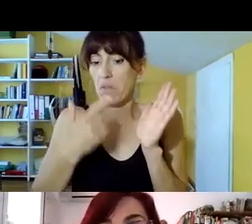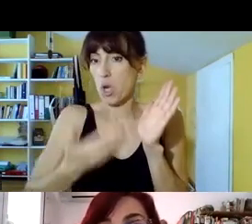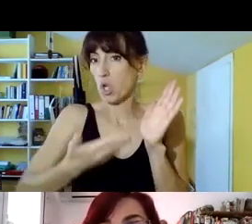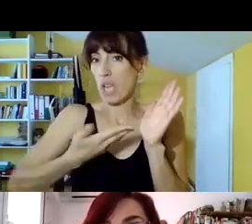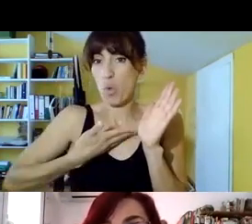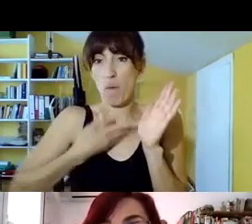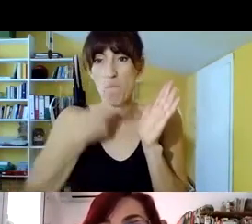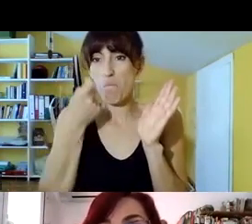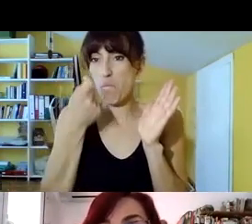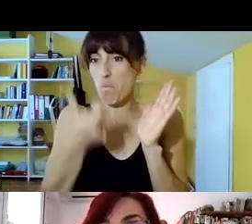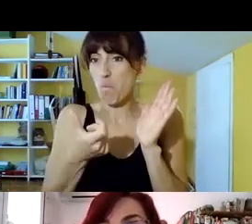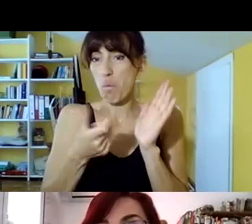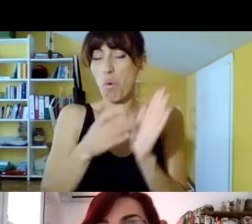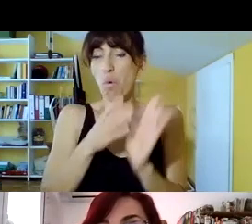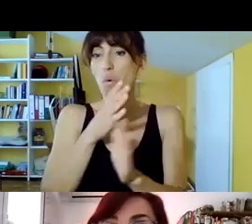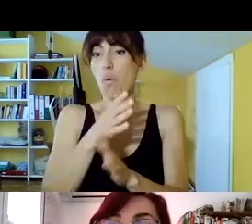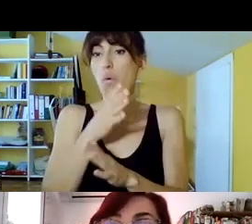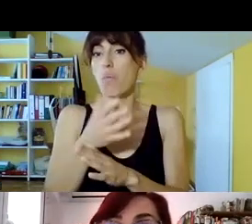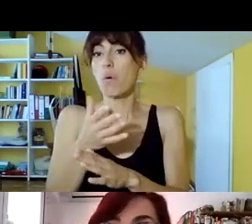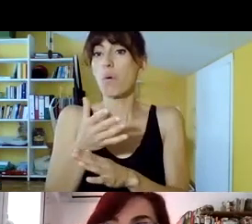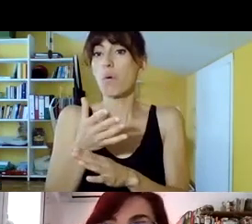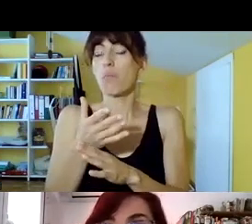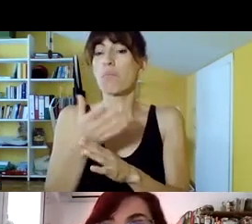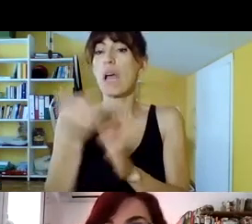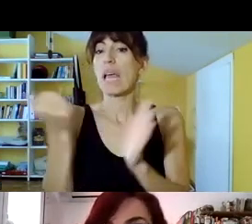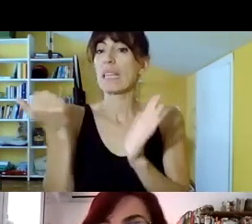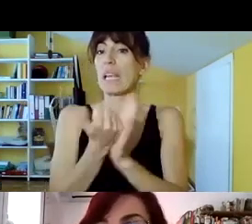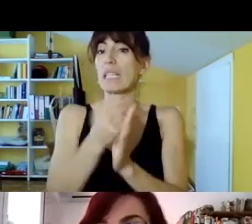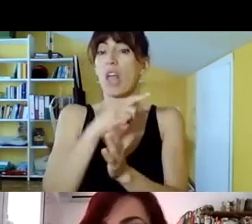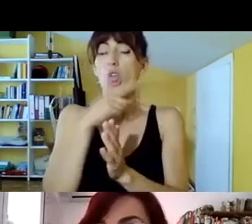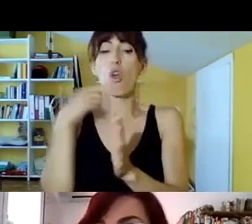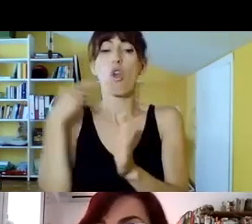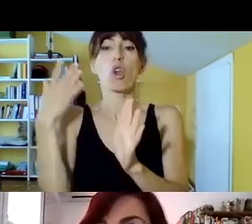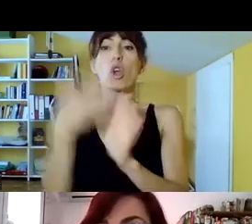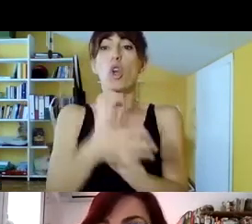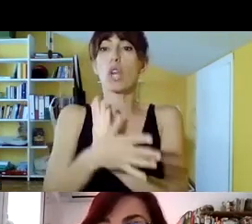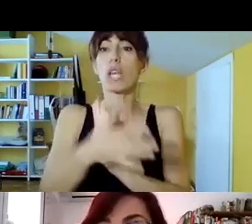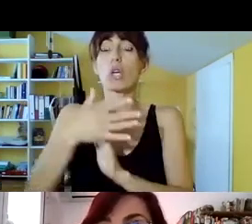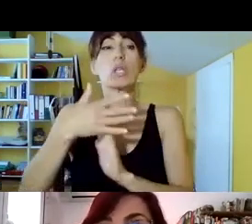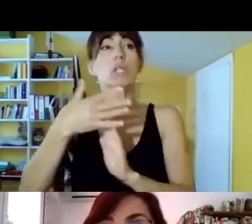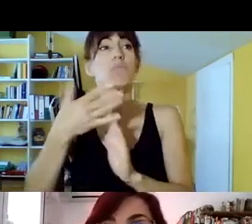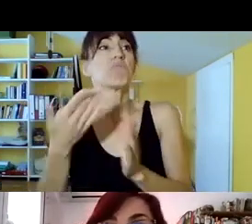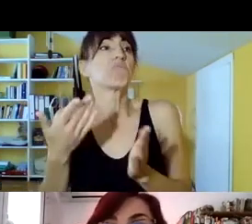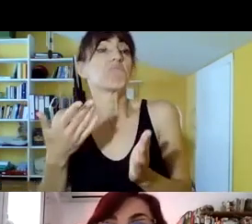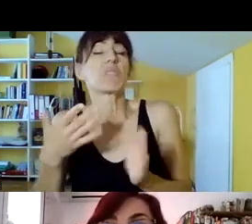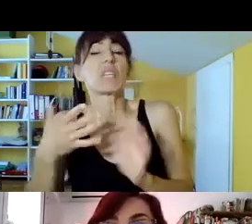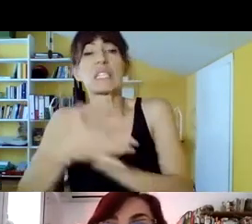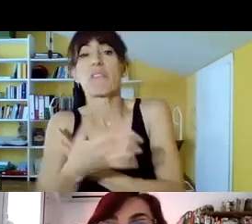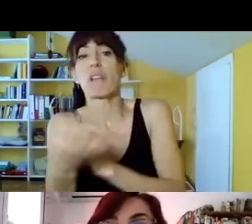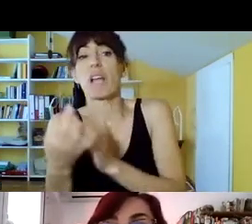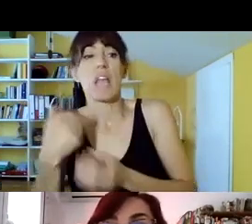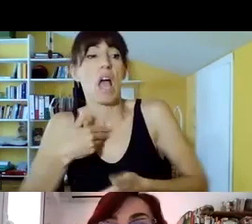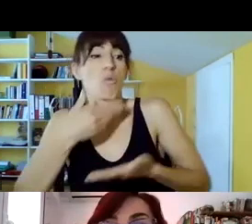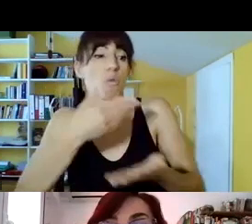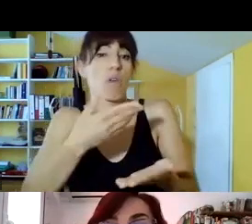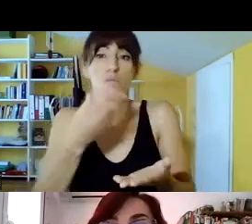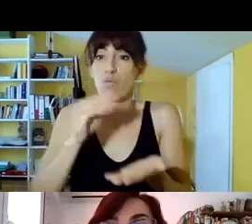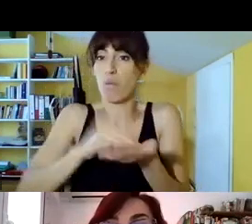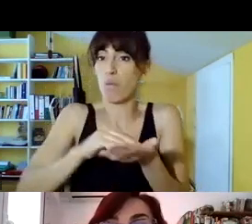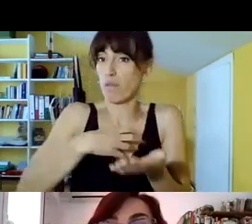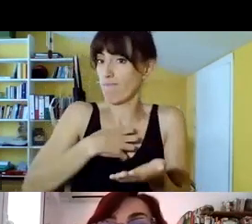escasamente, porque ni siquiera el poner una etiqueta de dolor crónico nos ayuda a aliviarles el dolor muchas veces, sino que si entramos